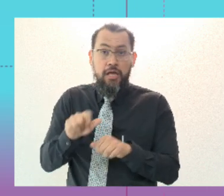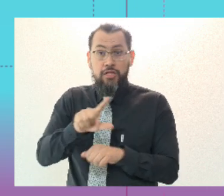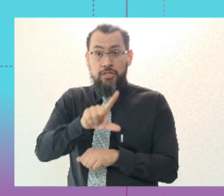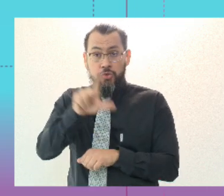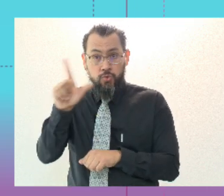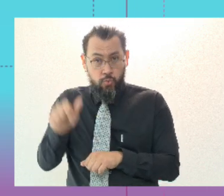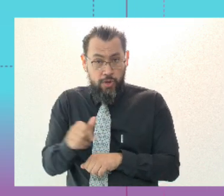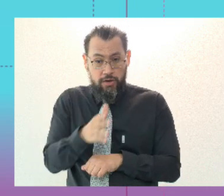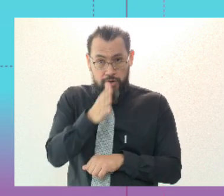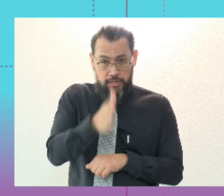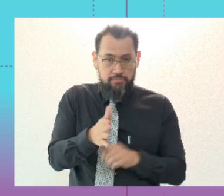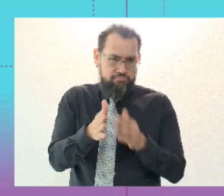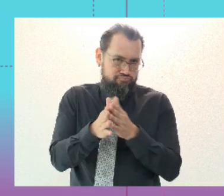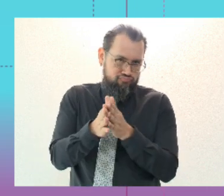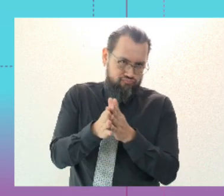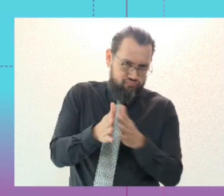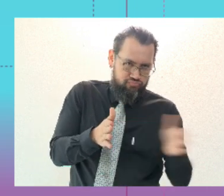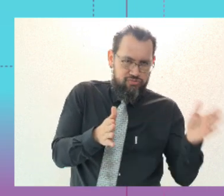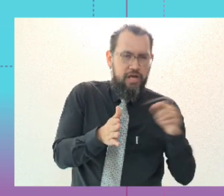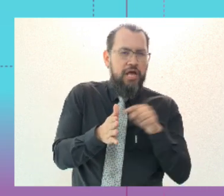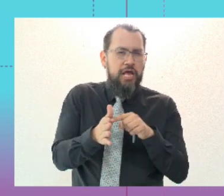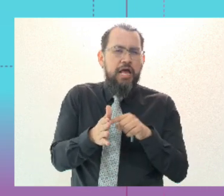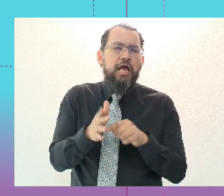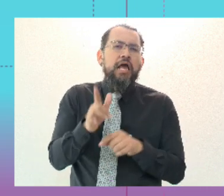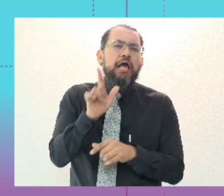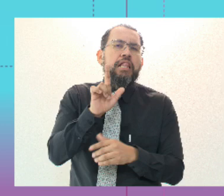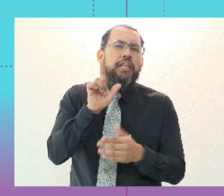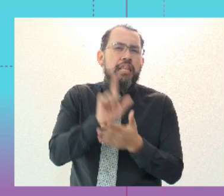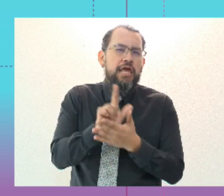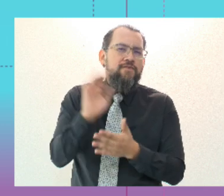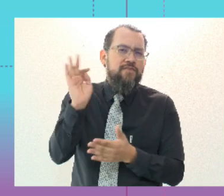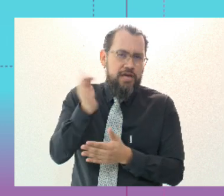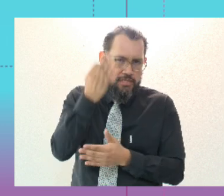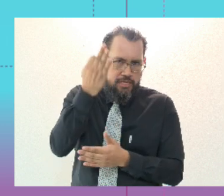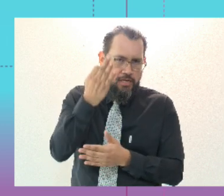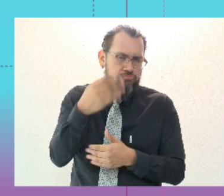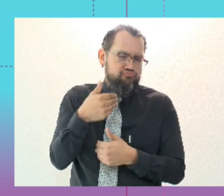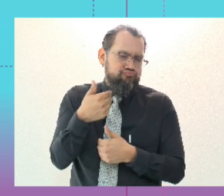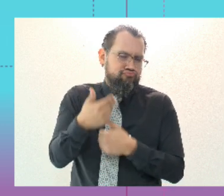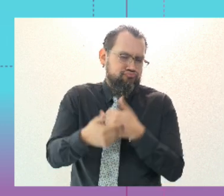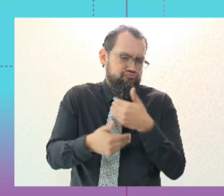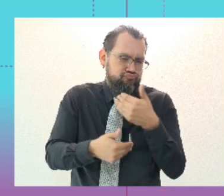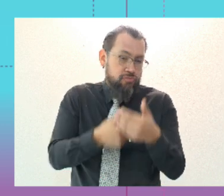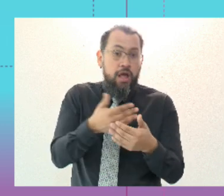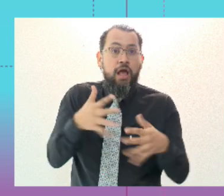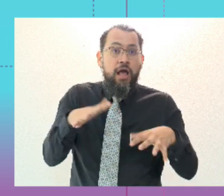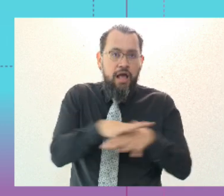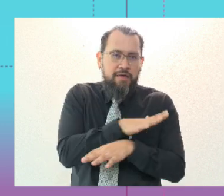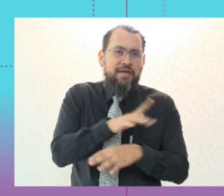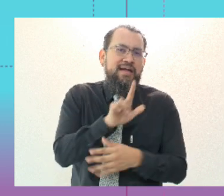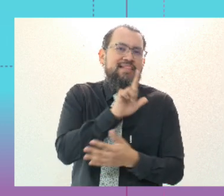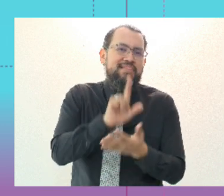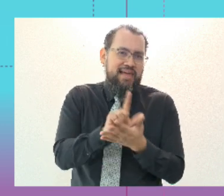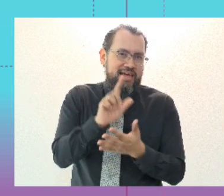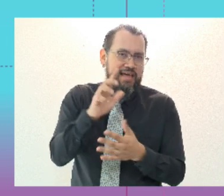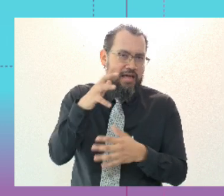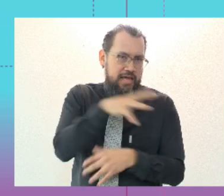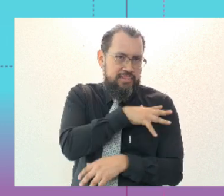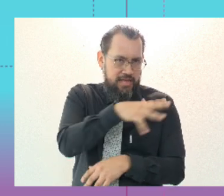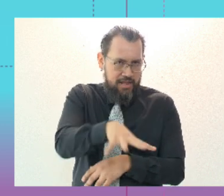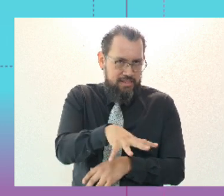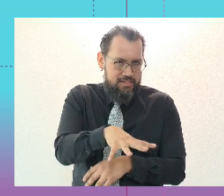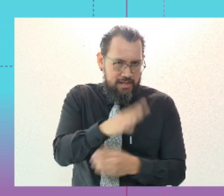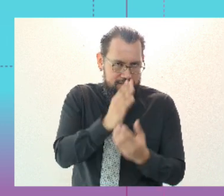Posteriormente tenemos una ley federal de archivos, después tenemos hoy vigente la ley general de